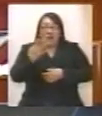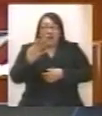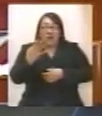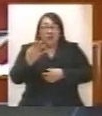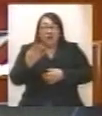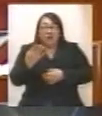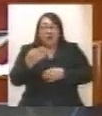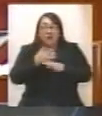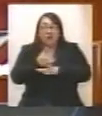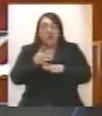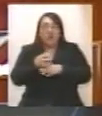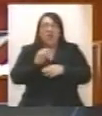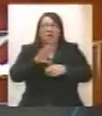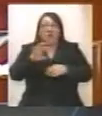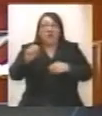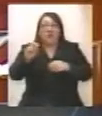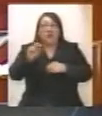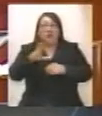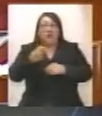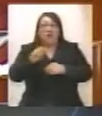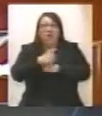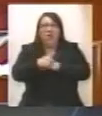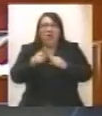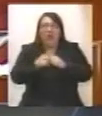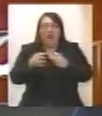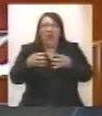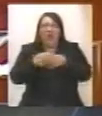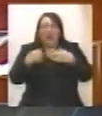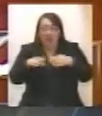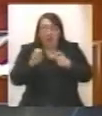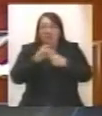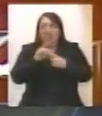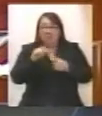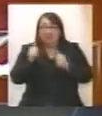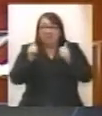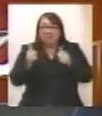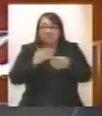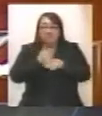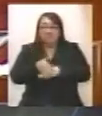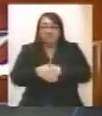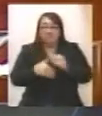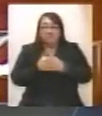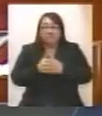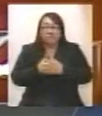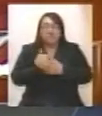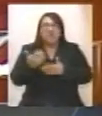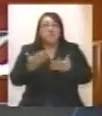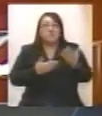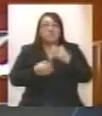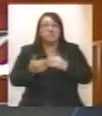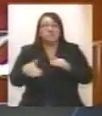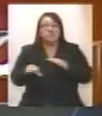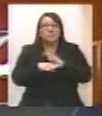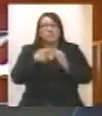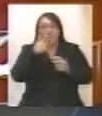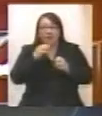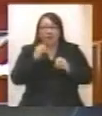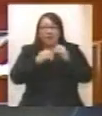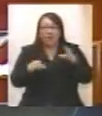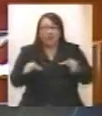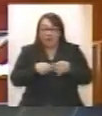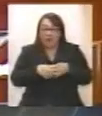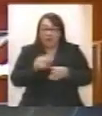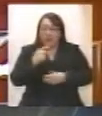1.324 intervenciones en 530 distritos, garantizando el acceso a servicios básicos de agua y